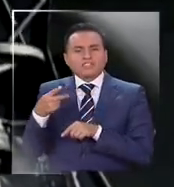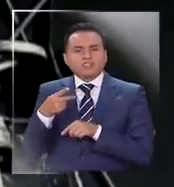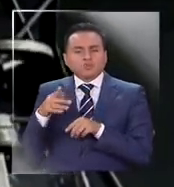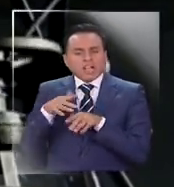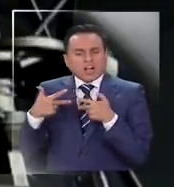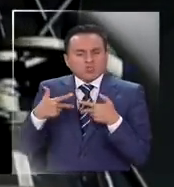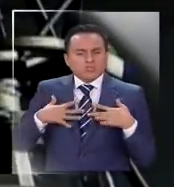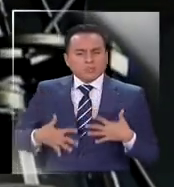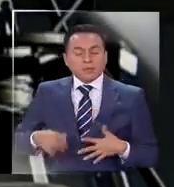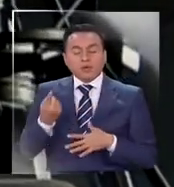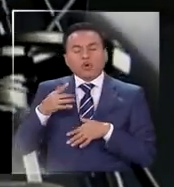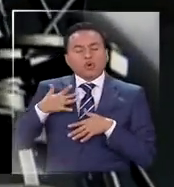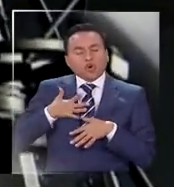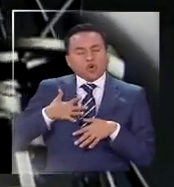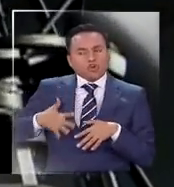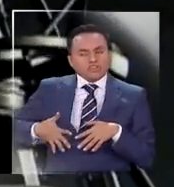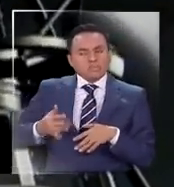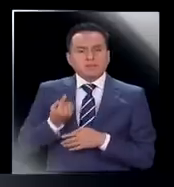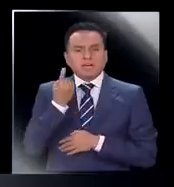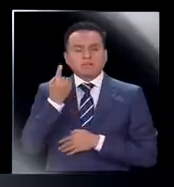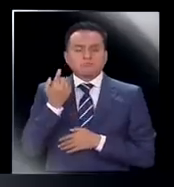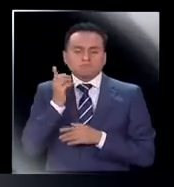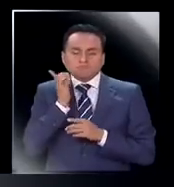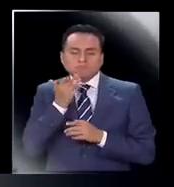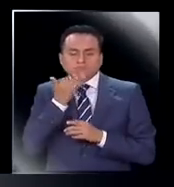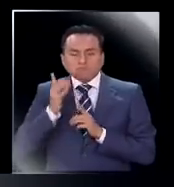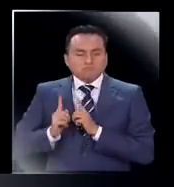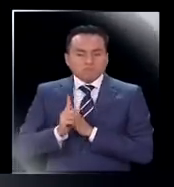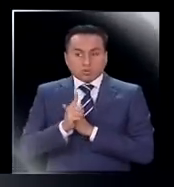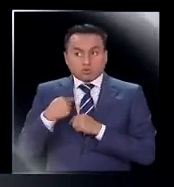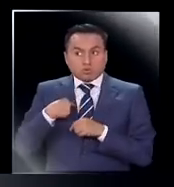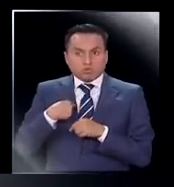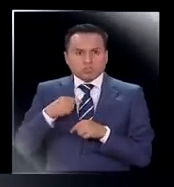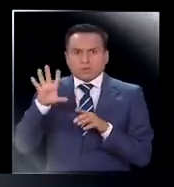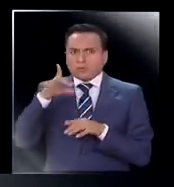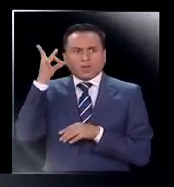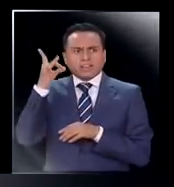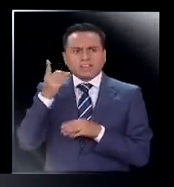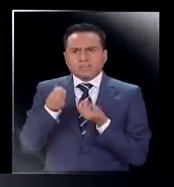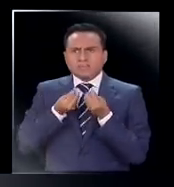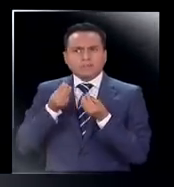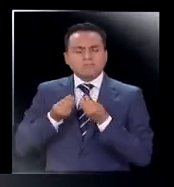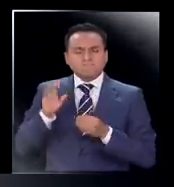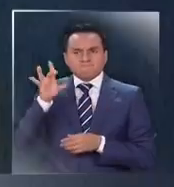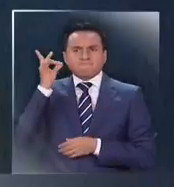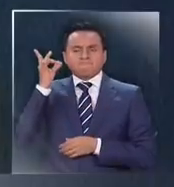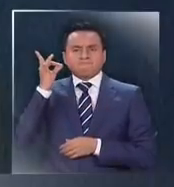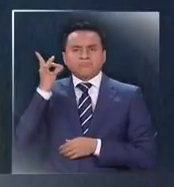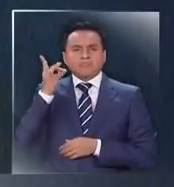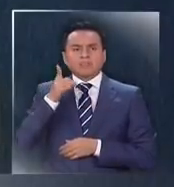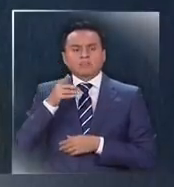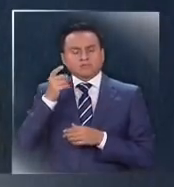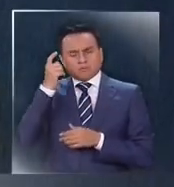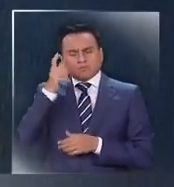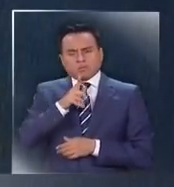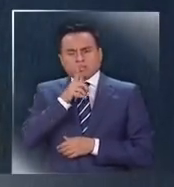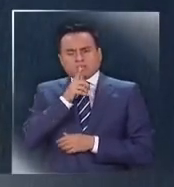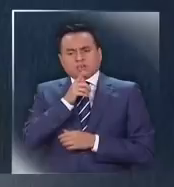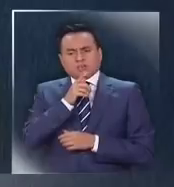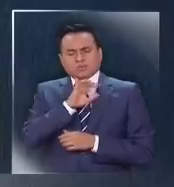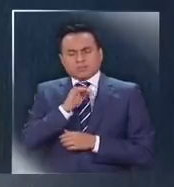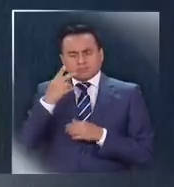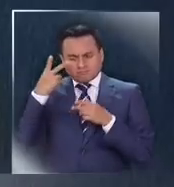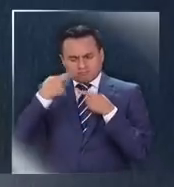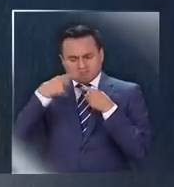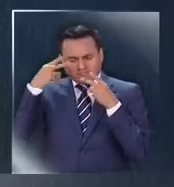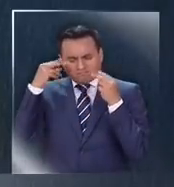Al comienzo fueron roces. En ese momento yo no fui capaz de darme cuenta de lo que estaba pasando. No lo podía creer y me lo